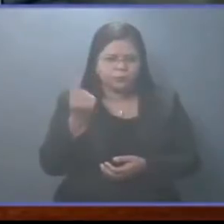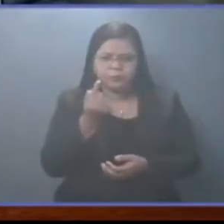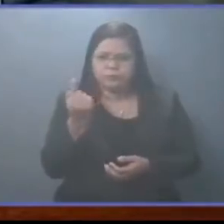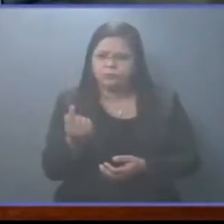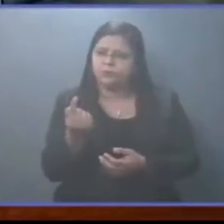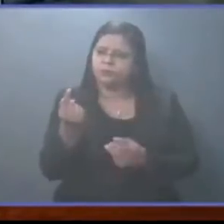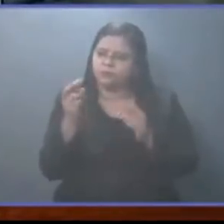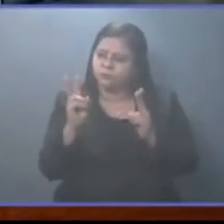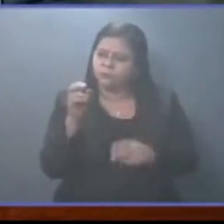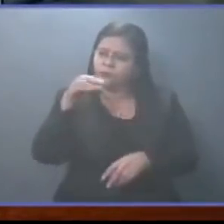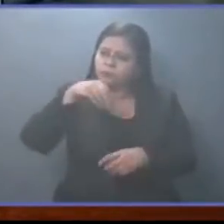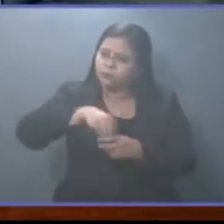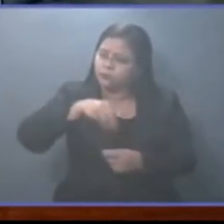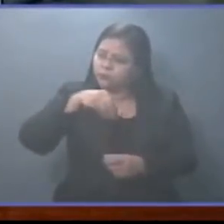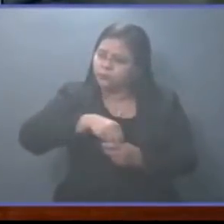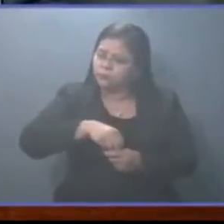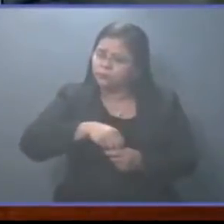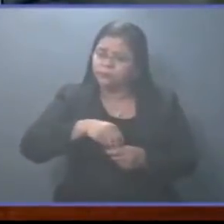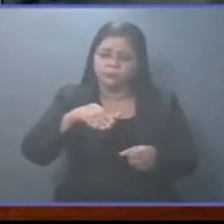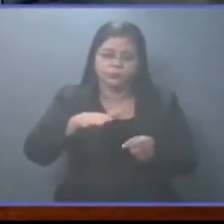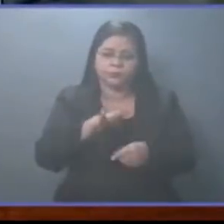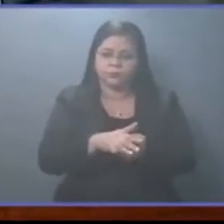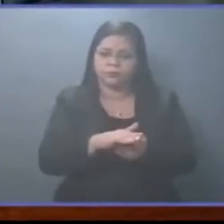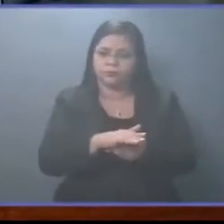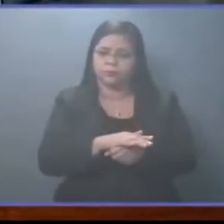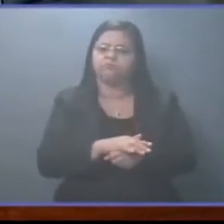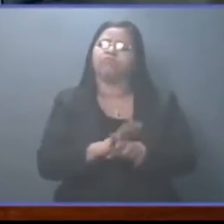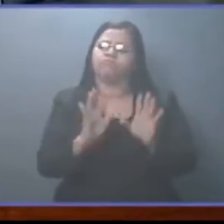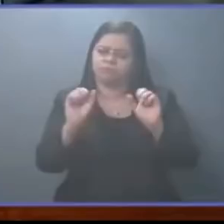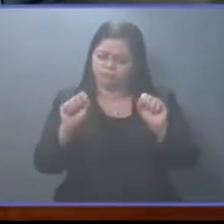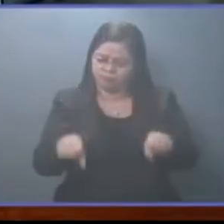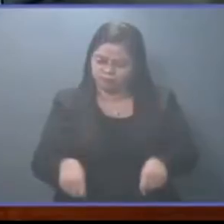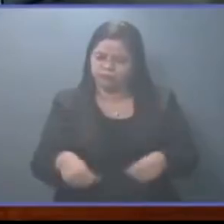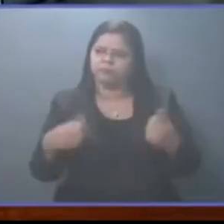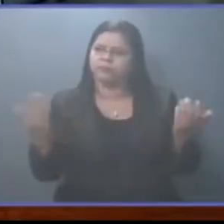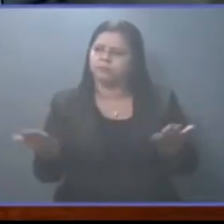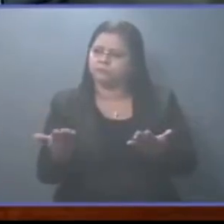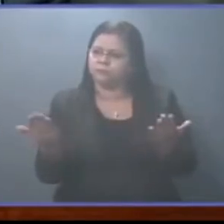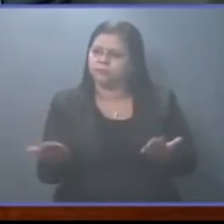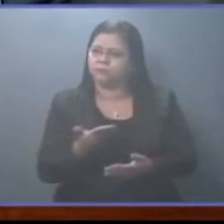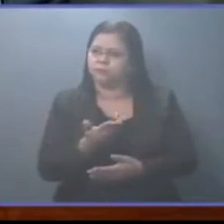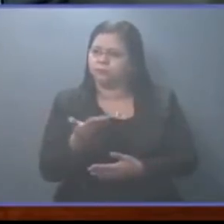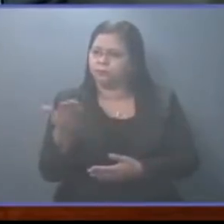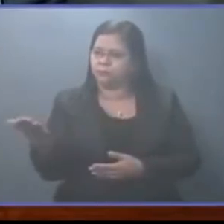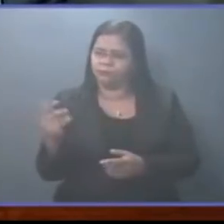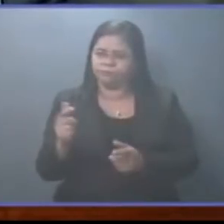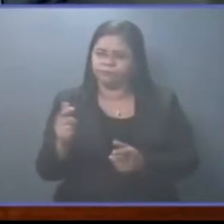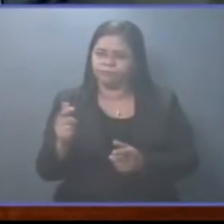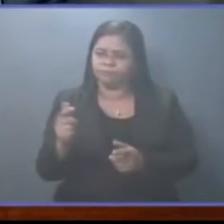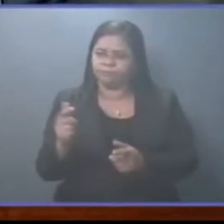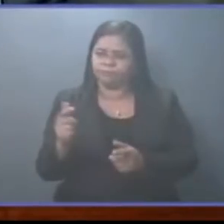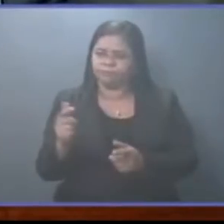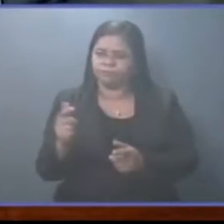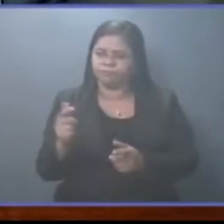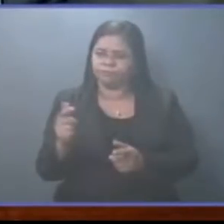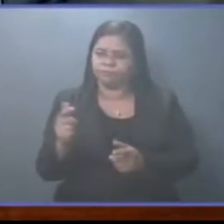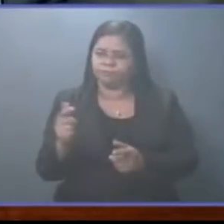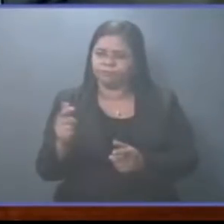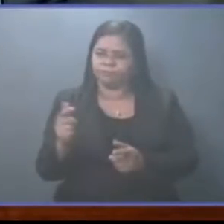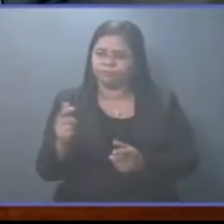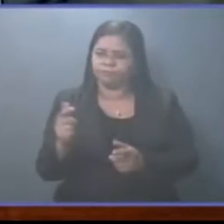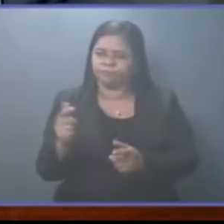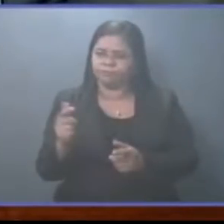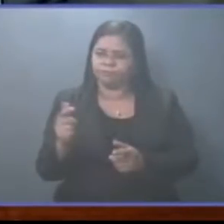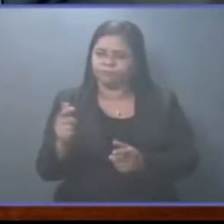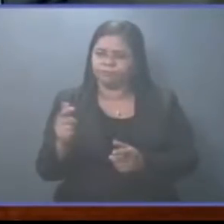los medios austeridad absoluta se pueden hacer grandes cosas por el país en las grandes cosas